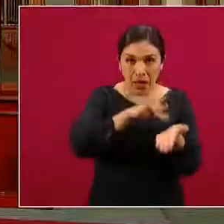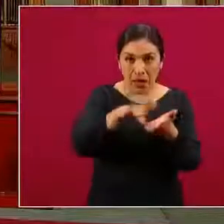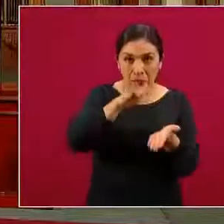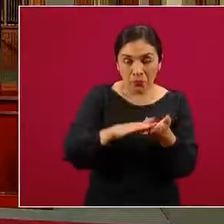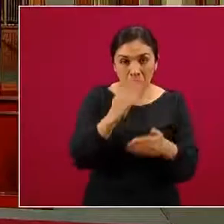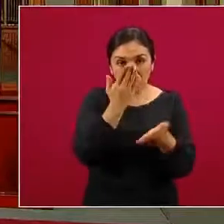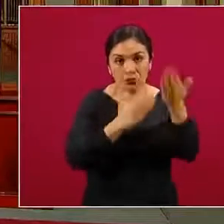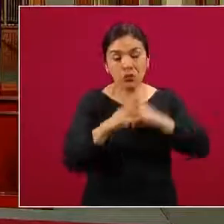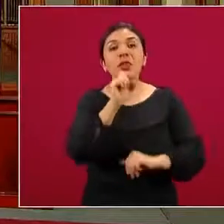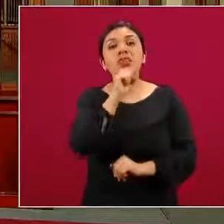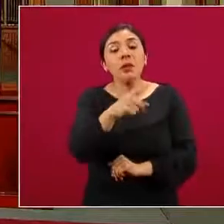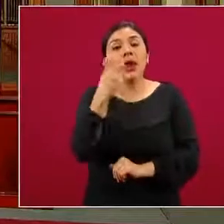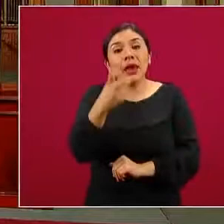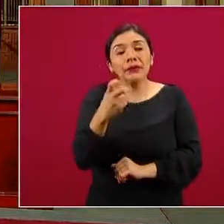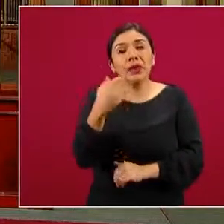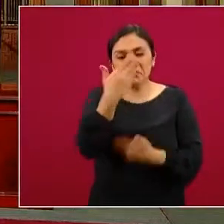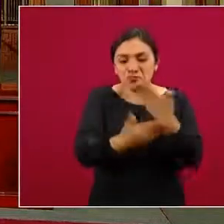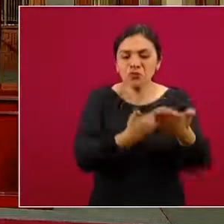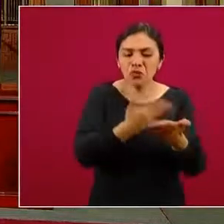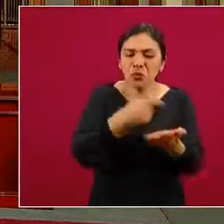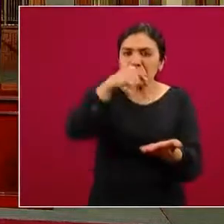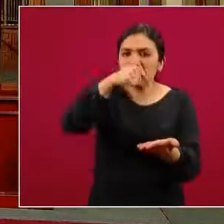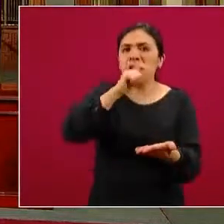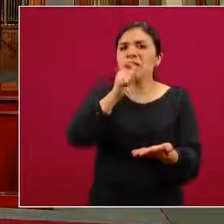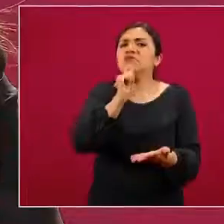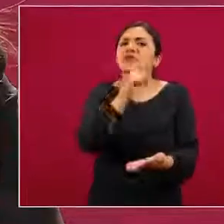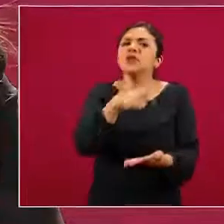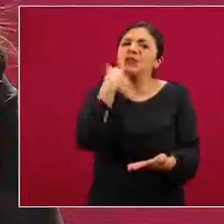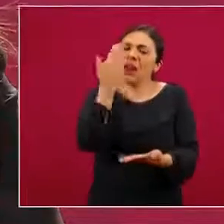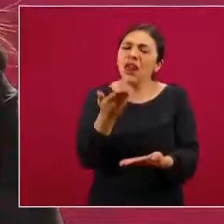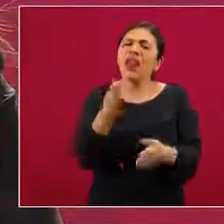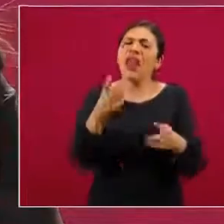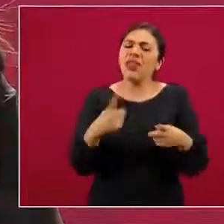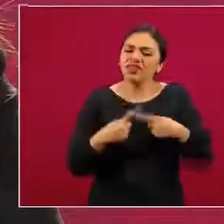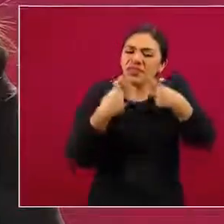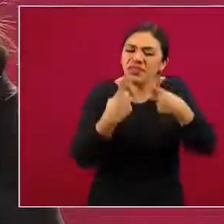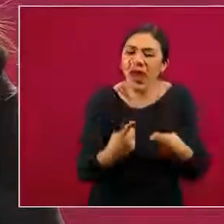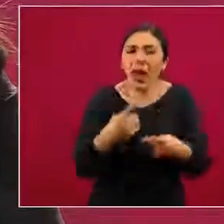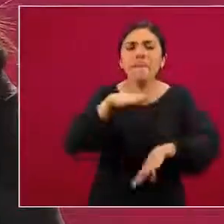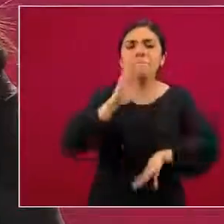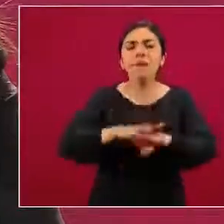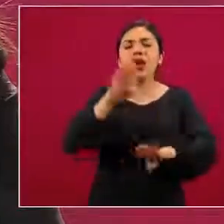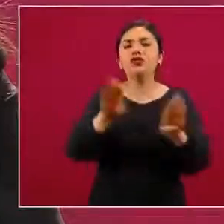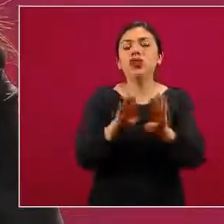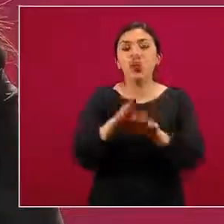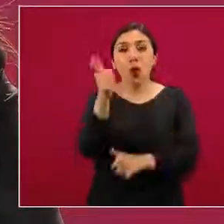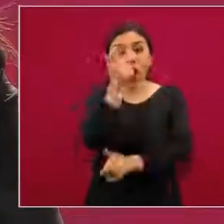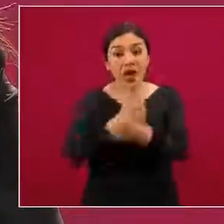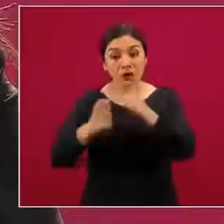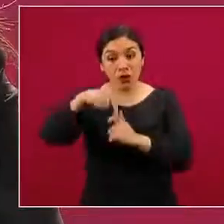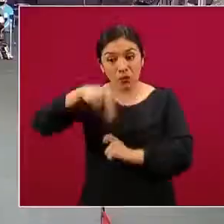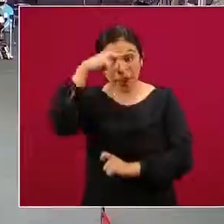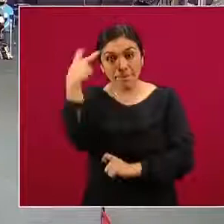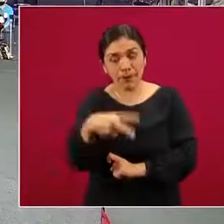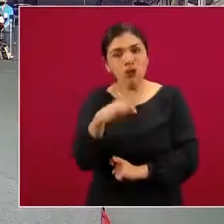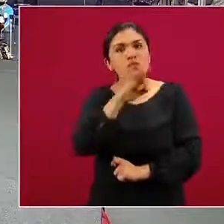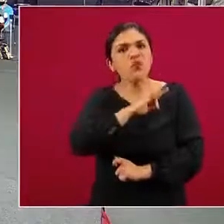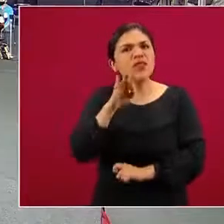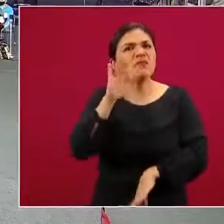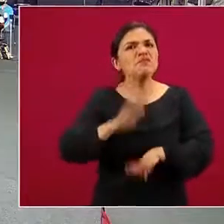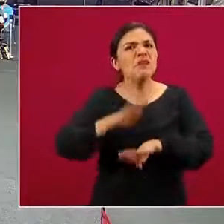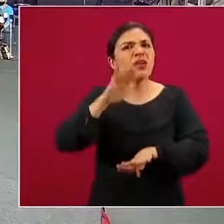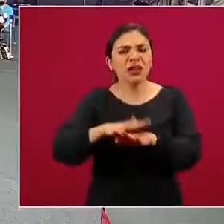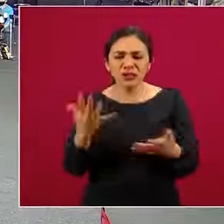por supuesto, también es una iniciativa que pretende abonar a que nuestra economía en México sea cada vez